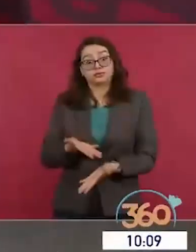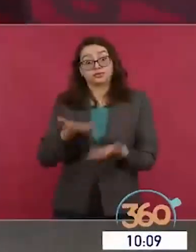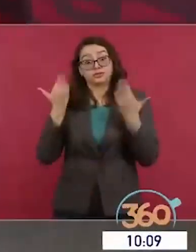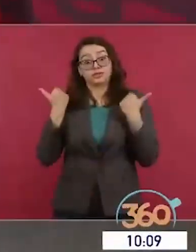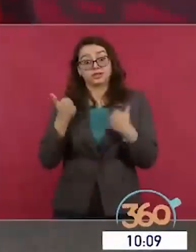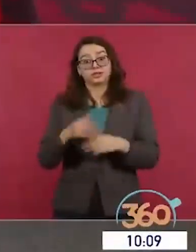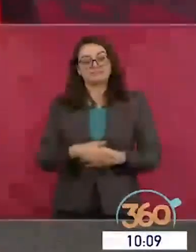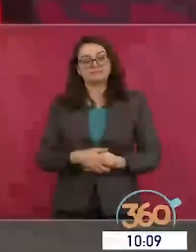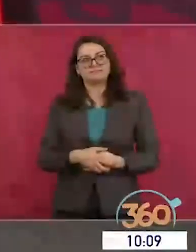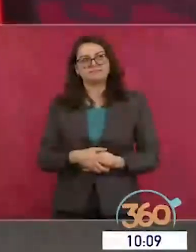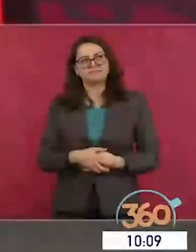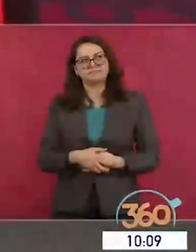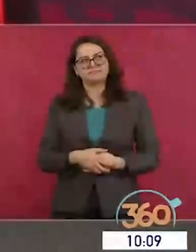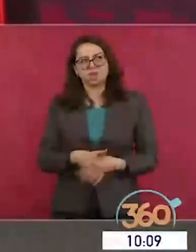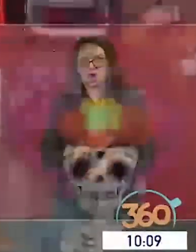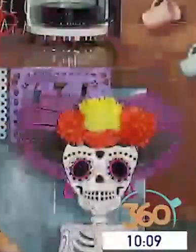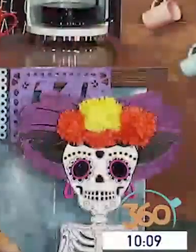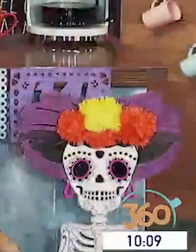¿Qué será?